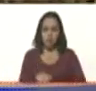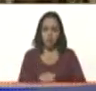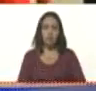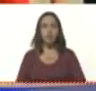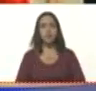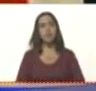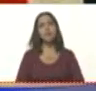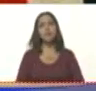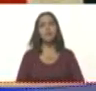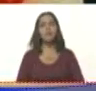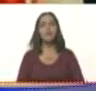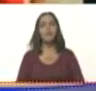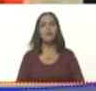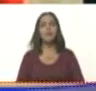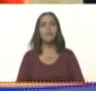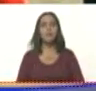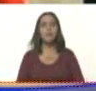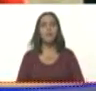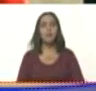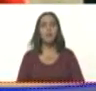hacemos